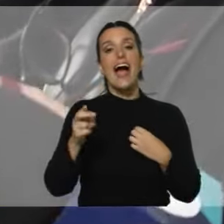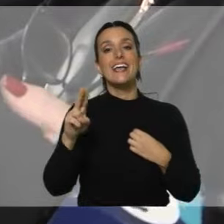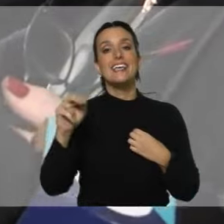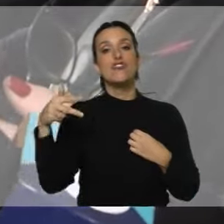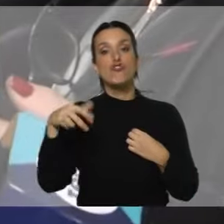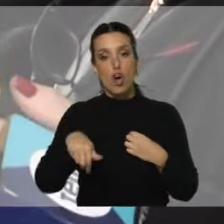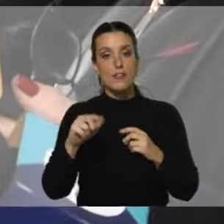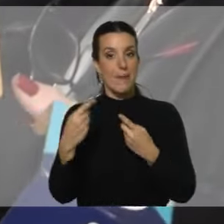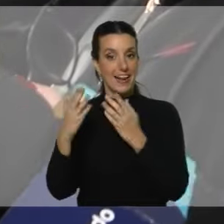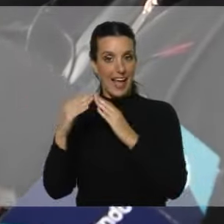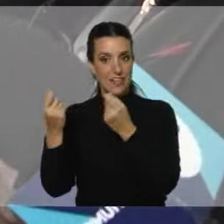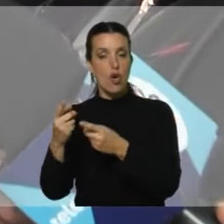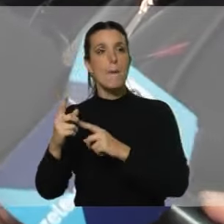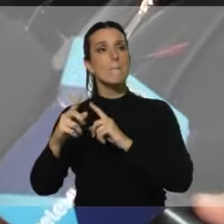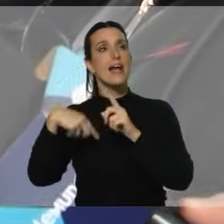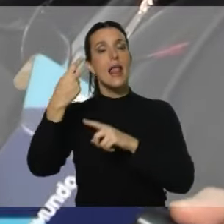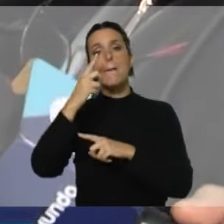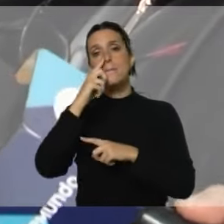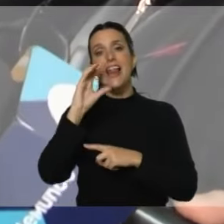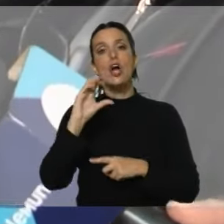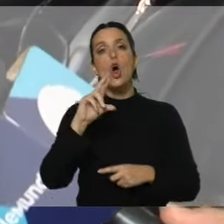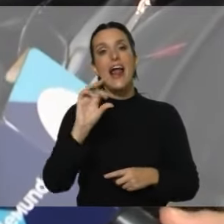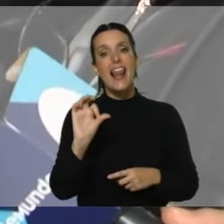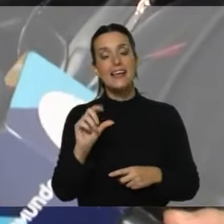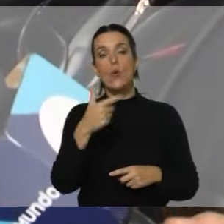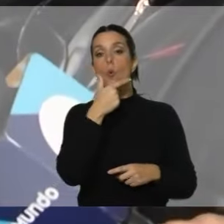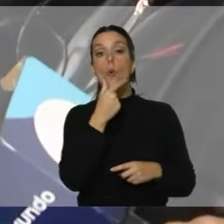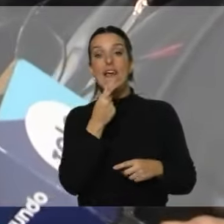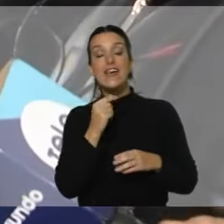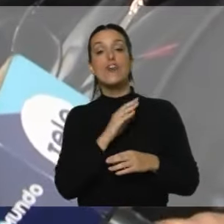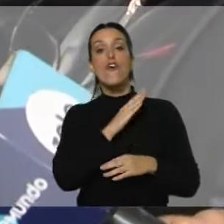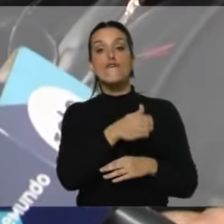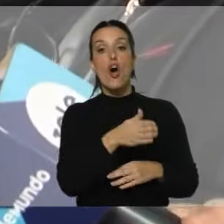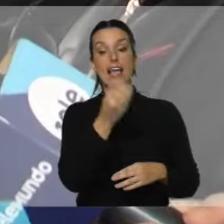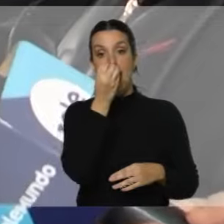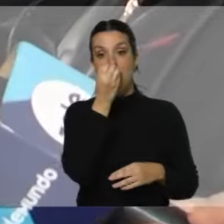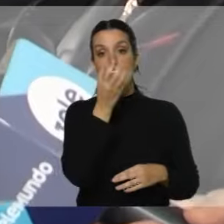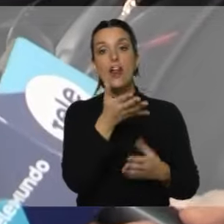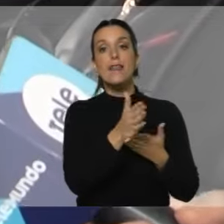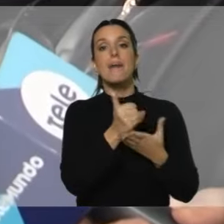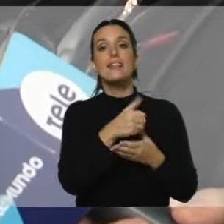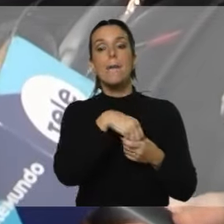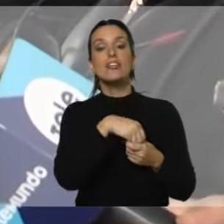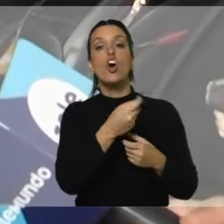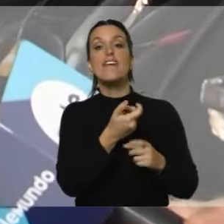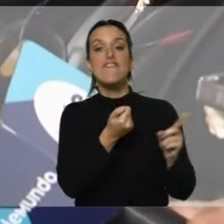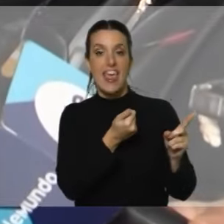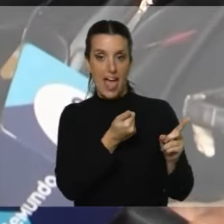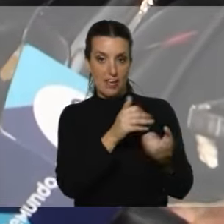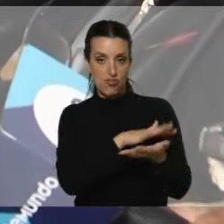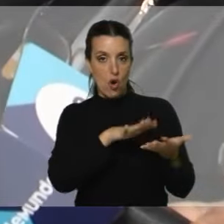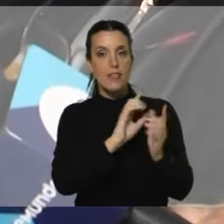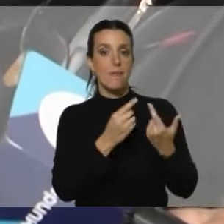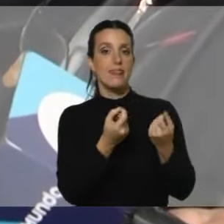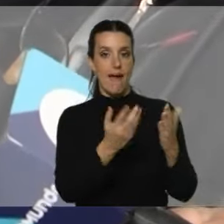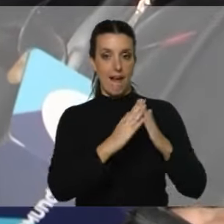viviendas, estaremos pasado mañana en Minas de Corrales y el jueves estaremos en Las Flores, también en el departamento de Rivera, entregando viviendas